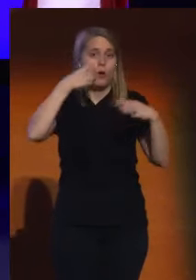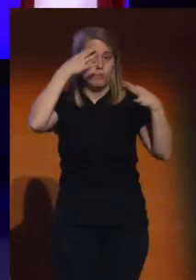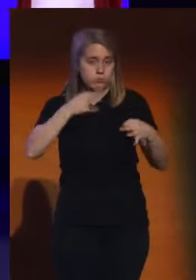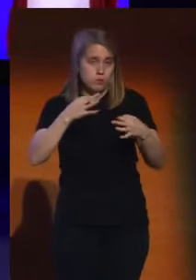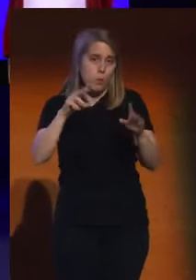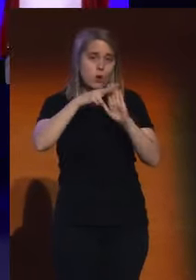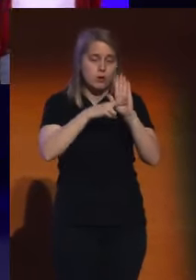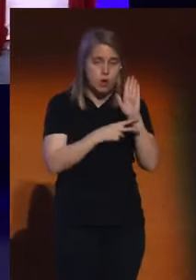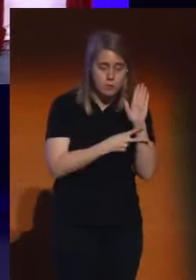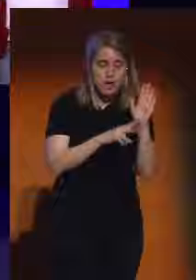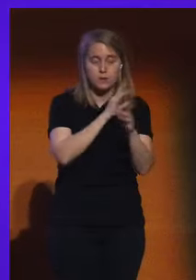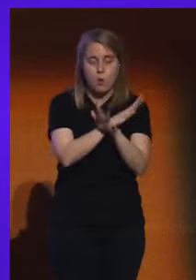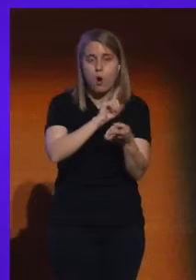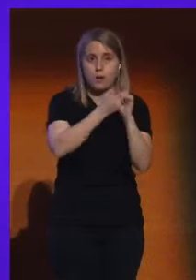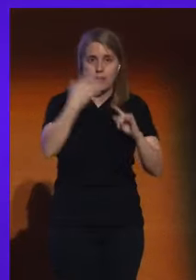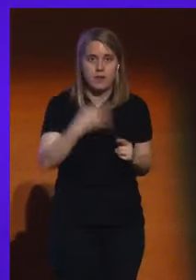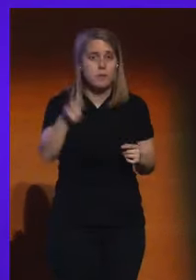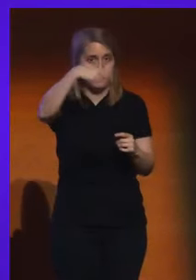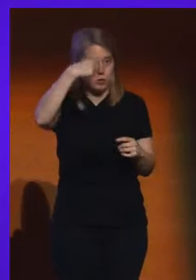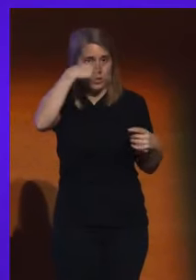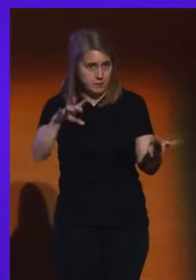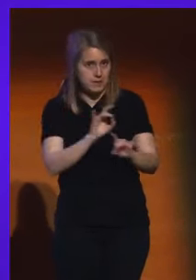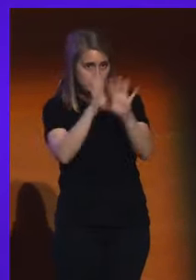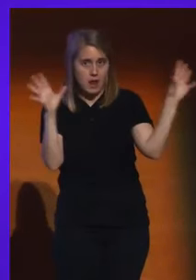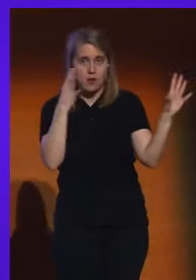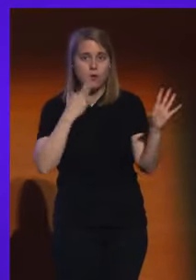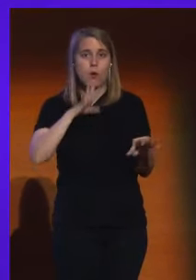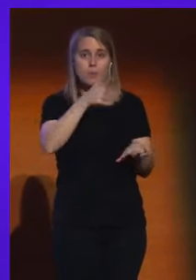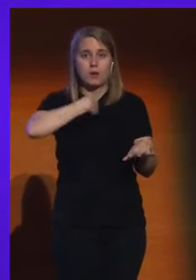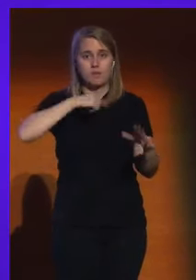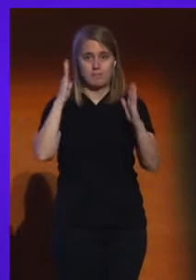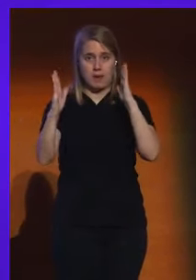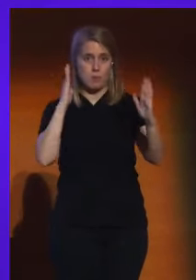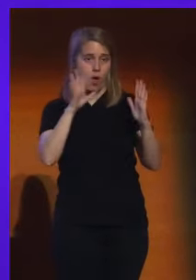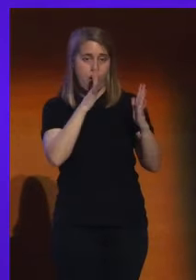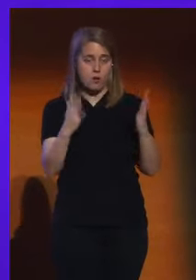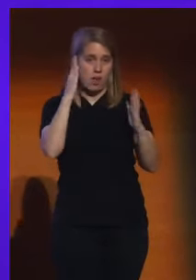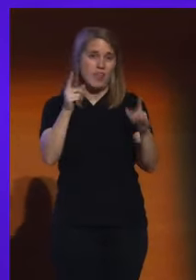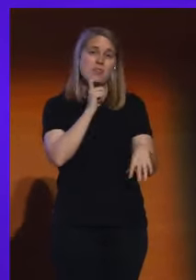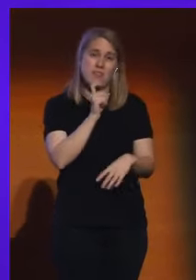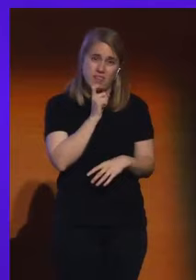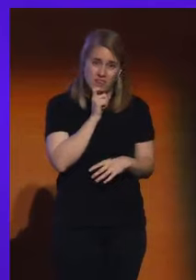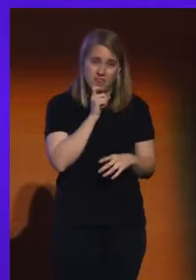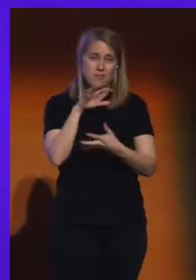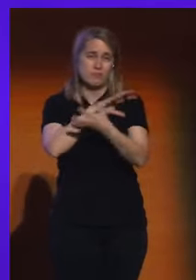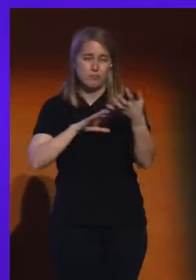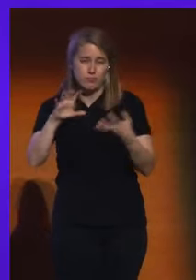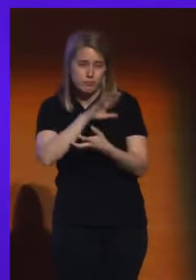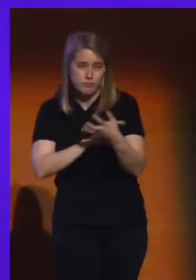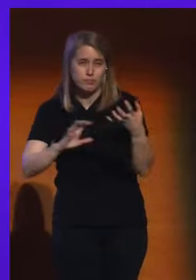reglas del juego. Y sí, lo sabéis de sobras también. Vivimos tiempos difíciles,